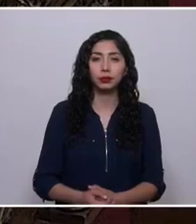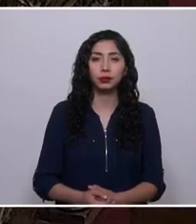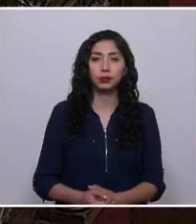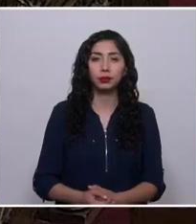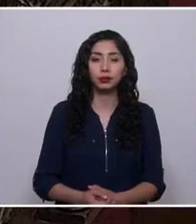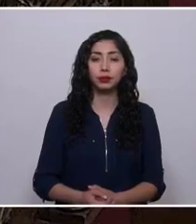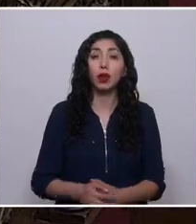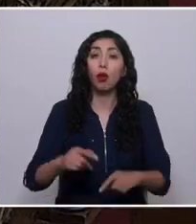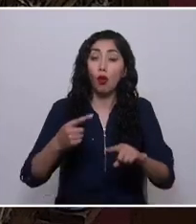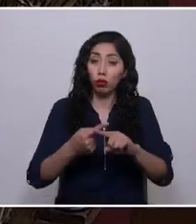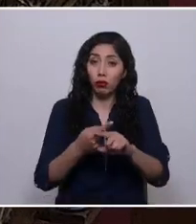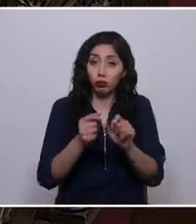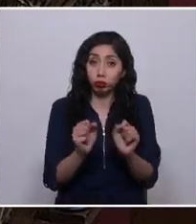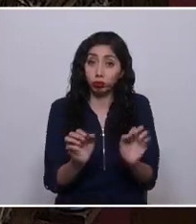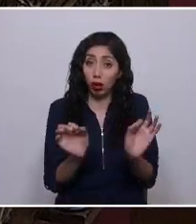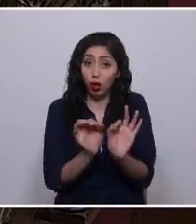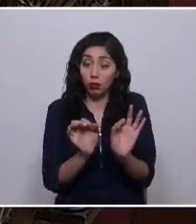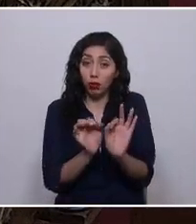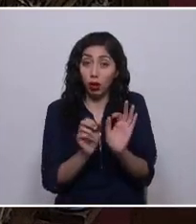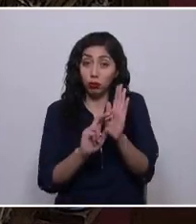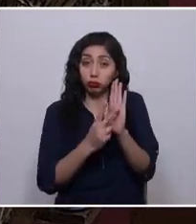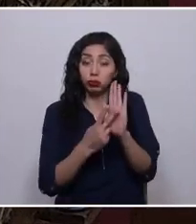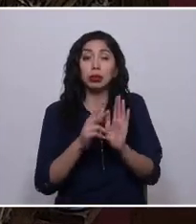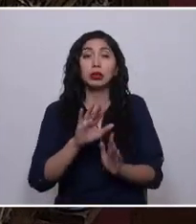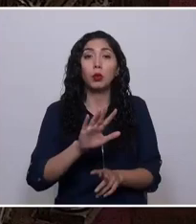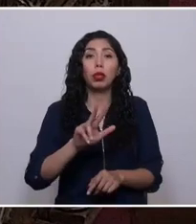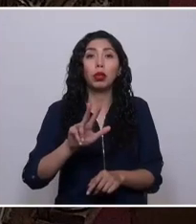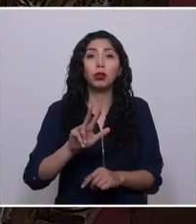Se ofrece la palabra respecto a la indicación 58.